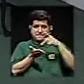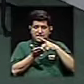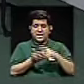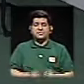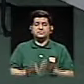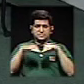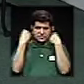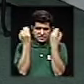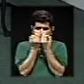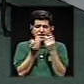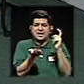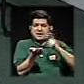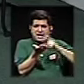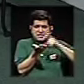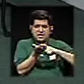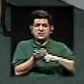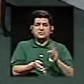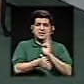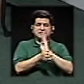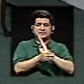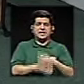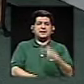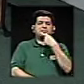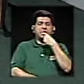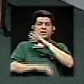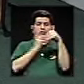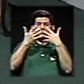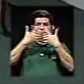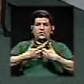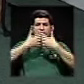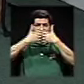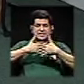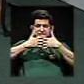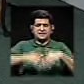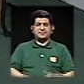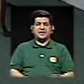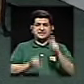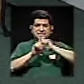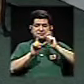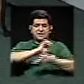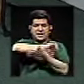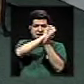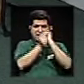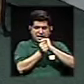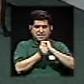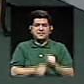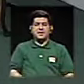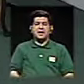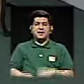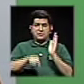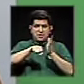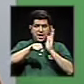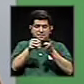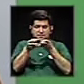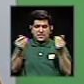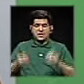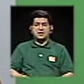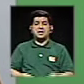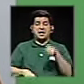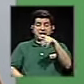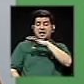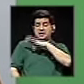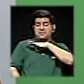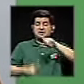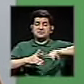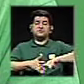eh en el banco anglo por ejemplo todas las bananeras que se reconvirtio en piñeras lanzaron digamos sus grandes beneficios a partir de